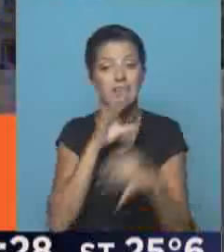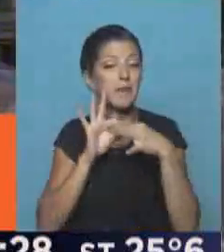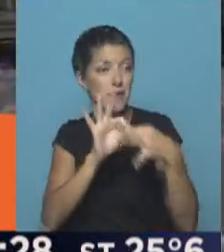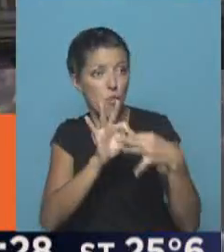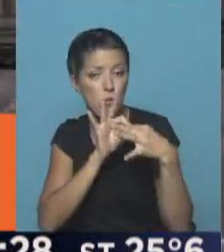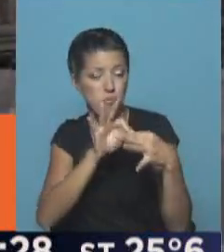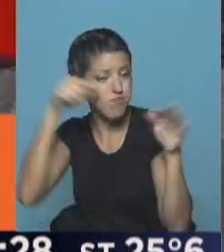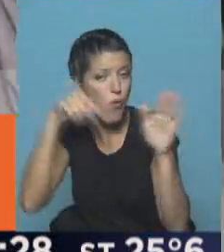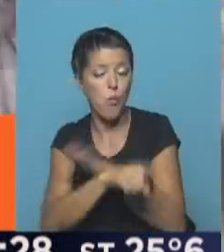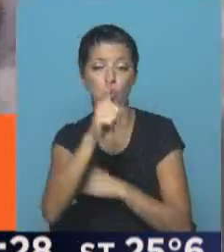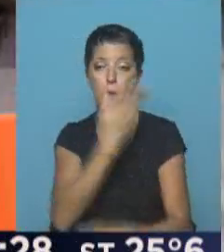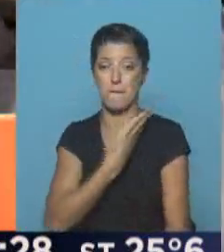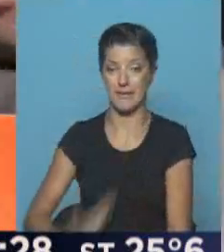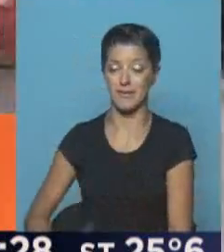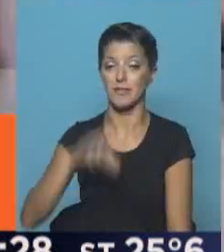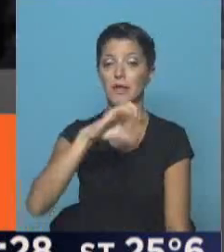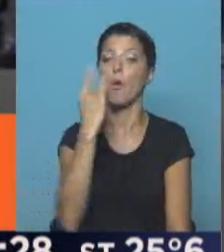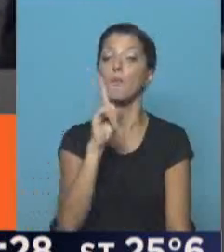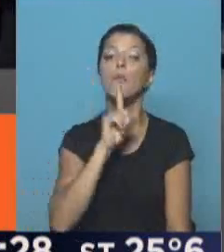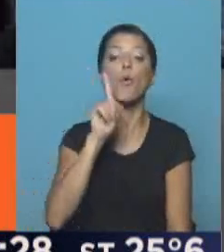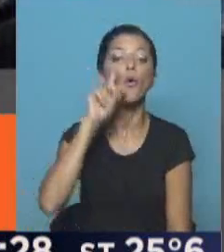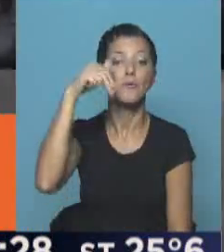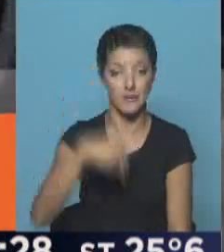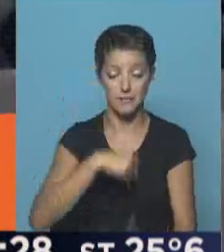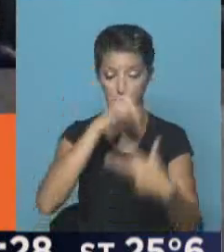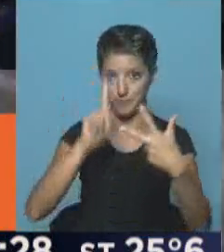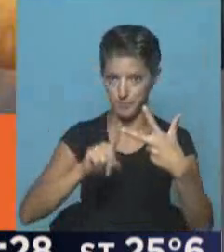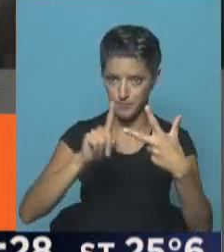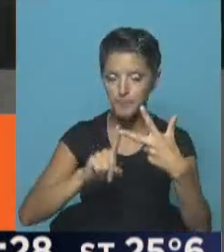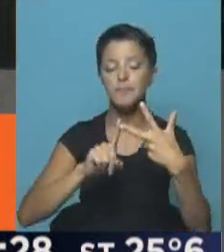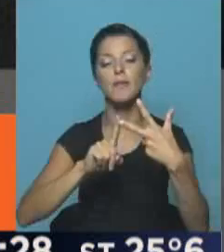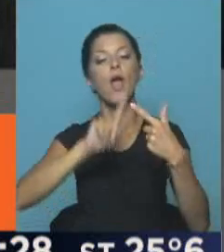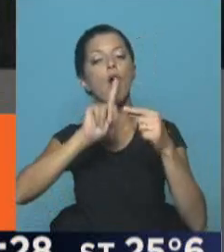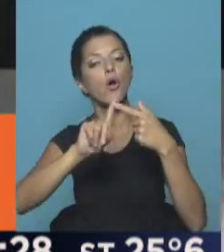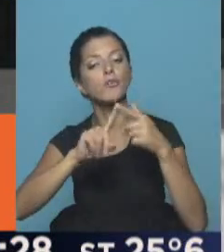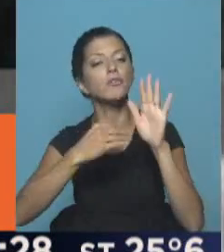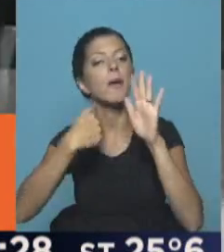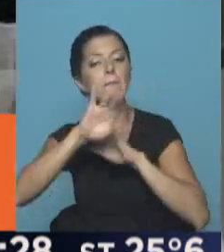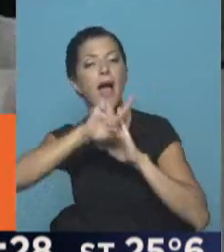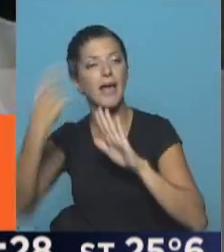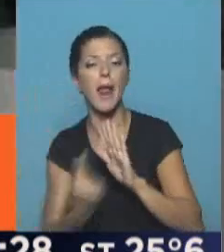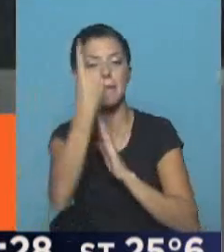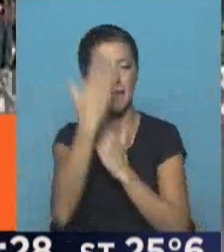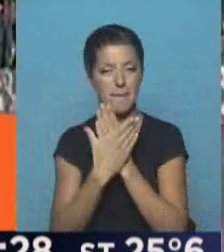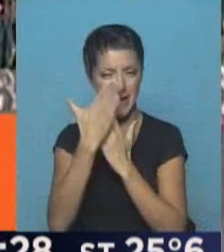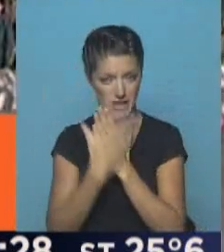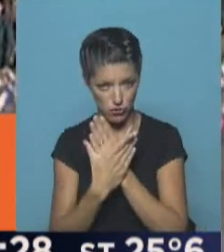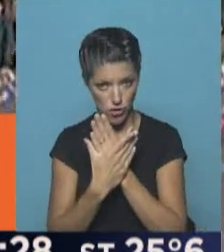Putin. Lavrov tiene una llegada quizás superior a la que tiene el propio primer ministro